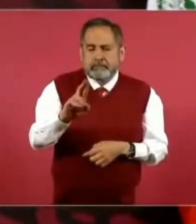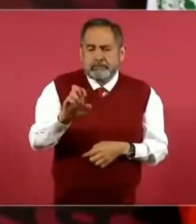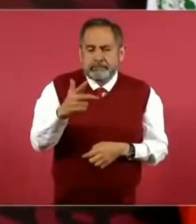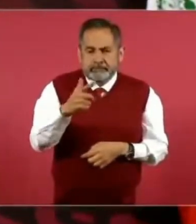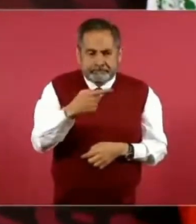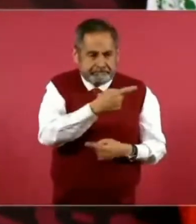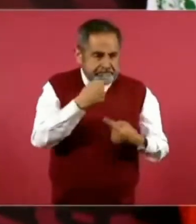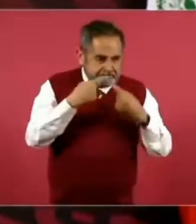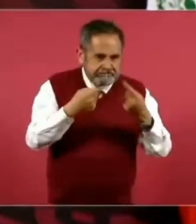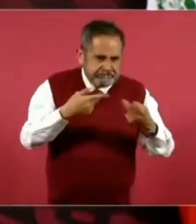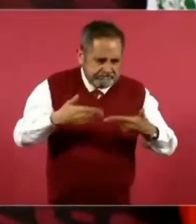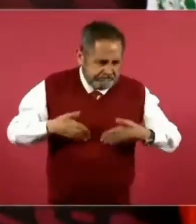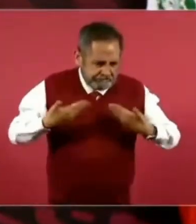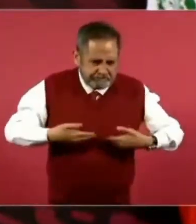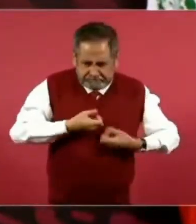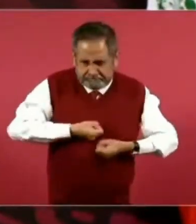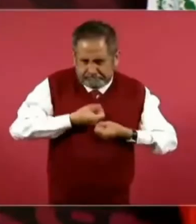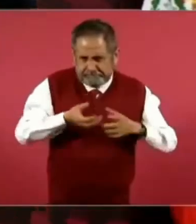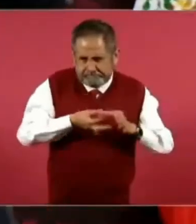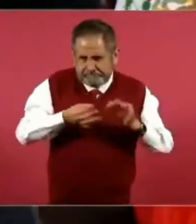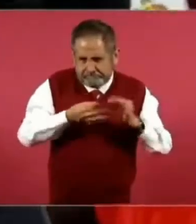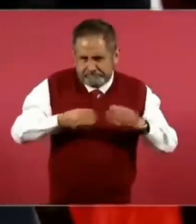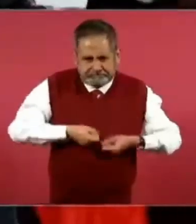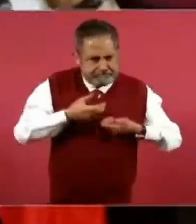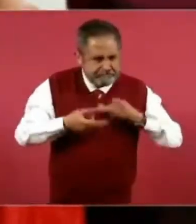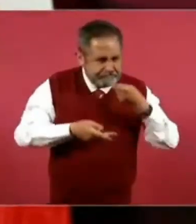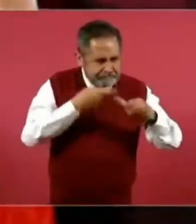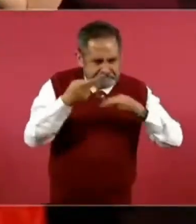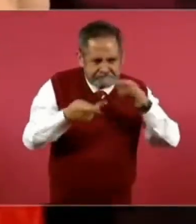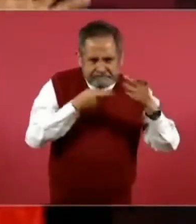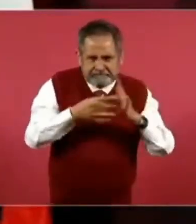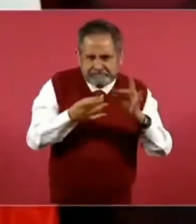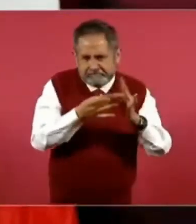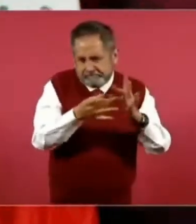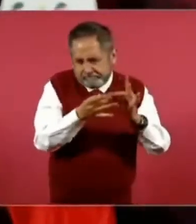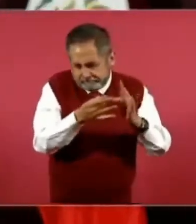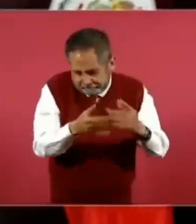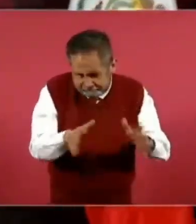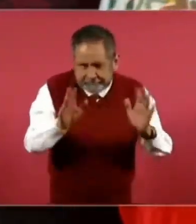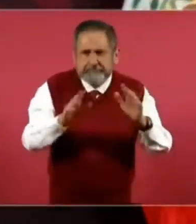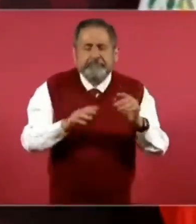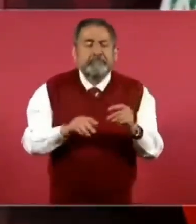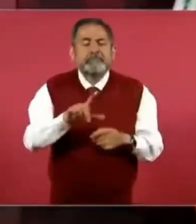Después de que informa,